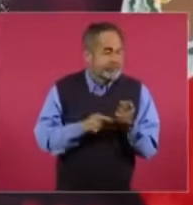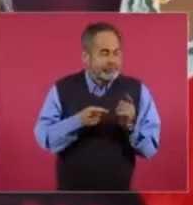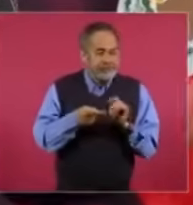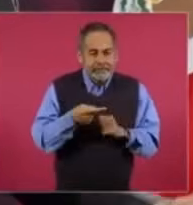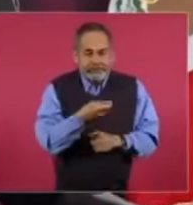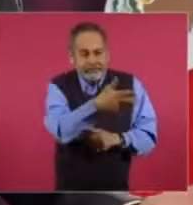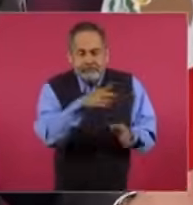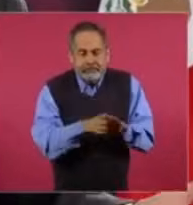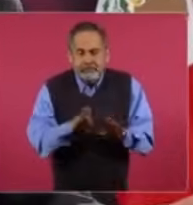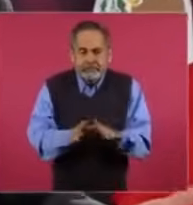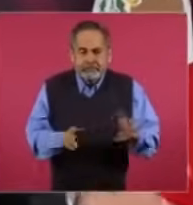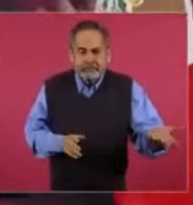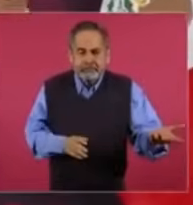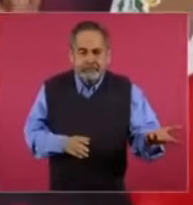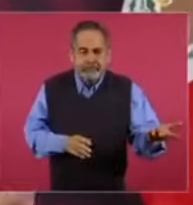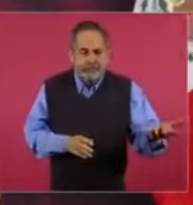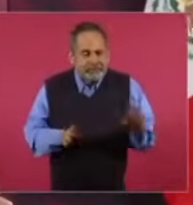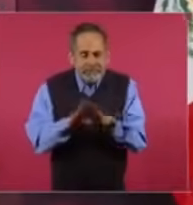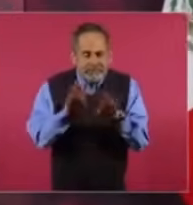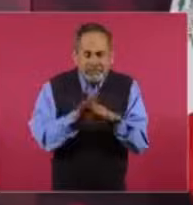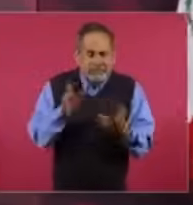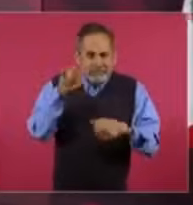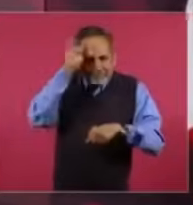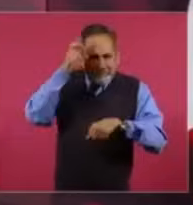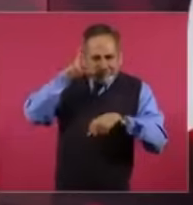¿Cómo el director